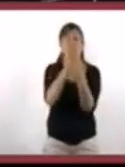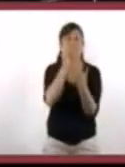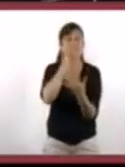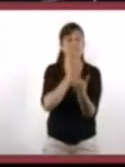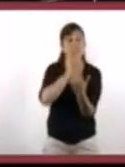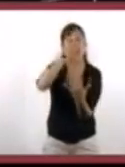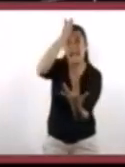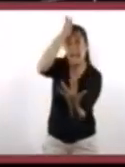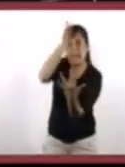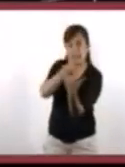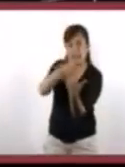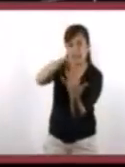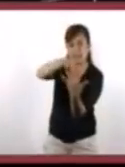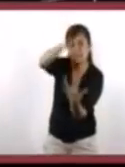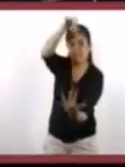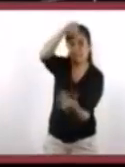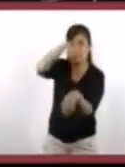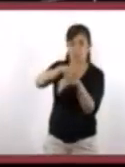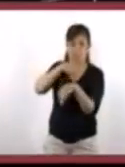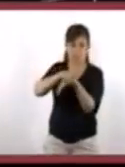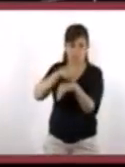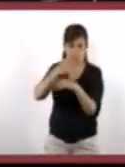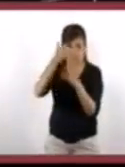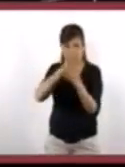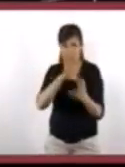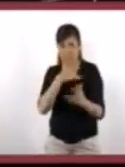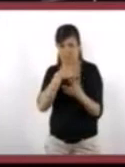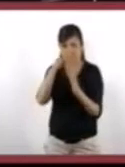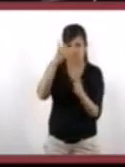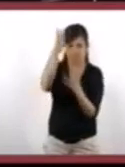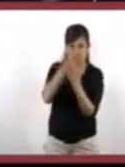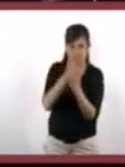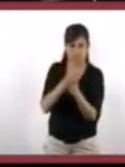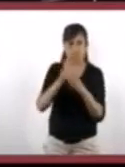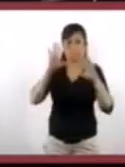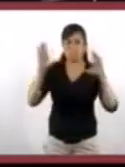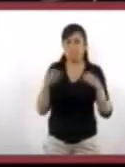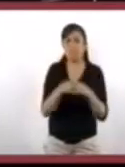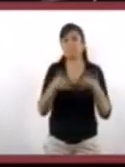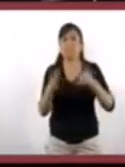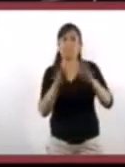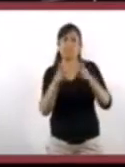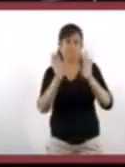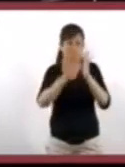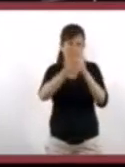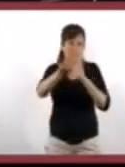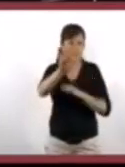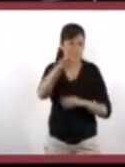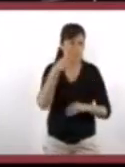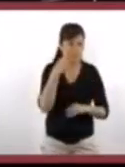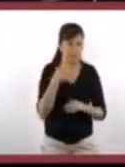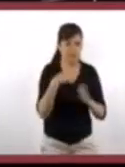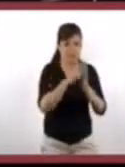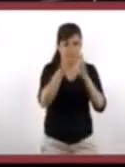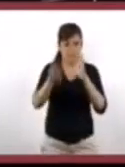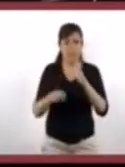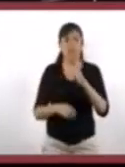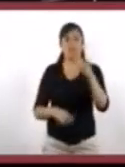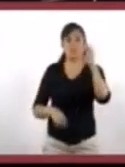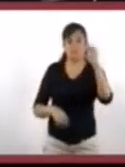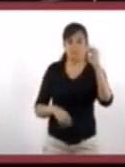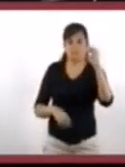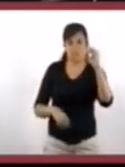veamos esto, déjame darte otro conjunto de datos. Supongamos que nuestro conjunto de datos es, no sé, y te lo va a dar ya ordenado. Empecemos